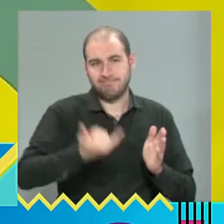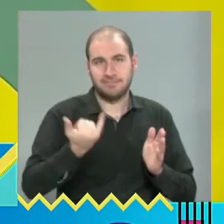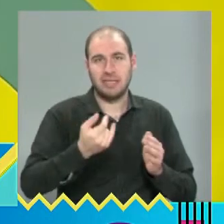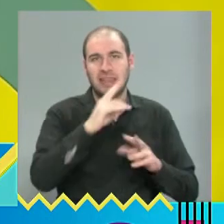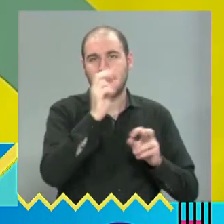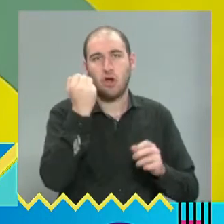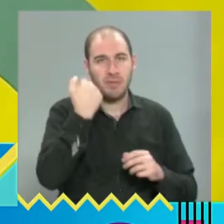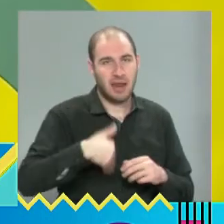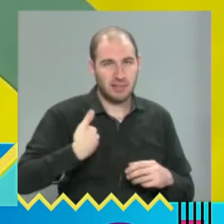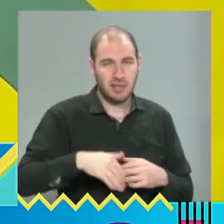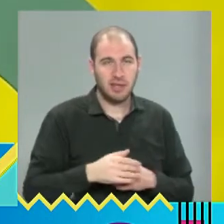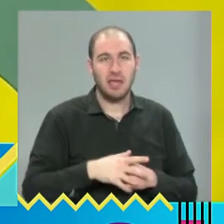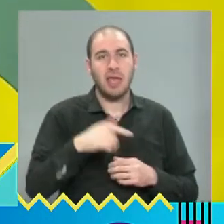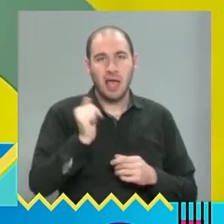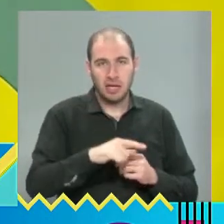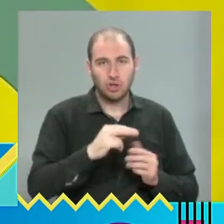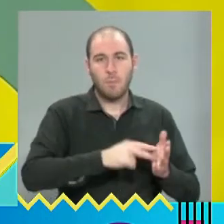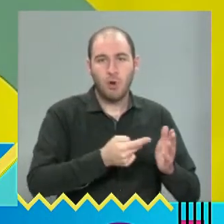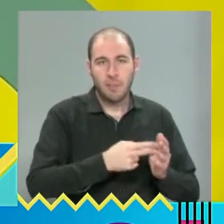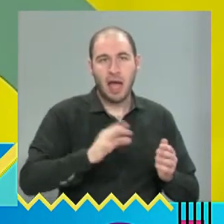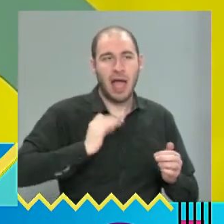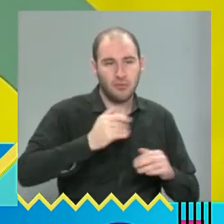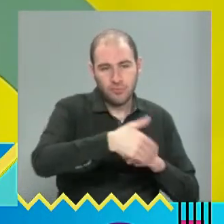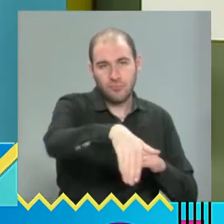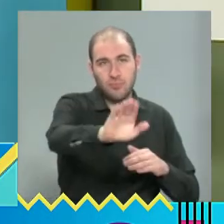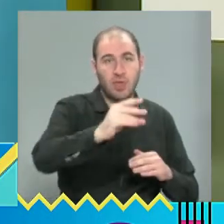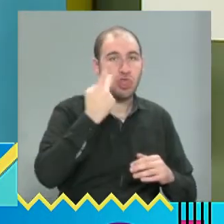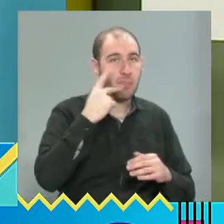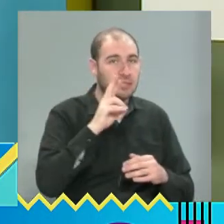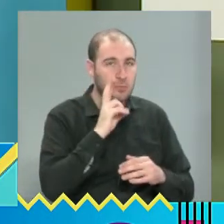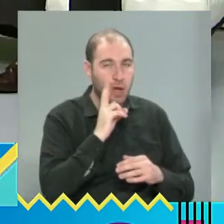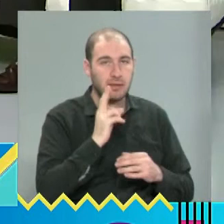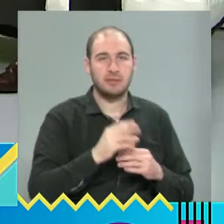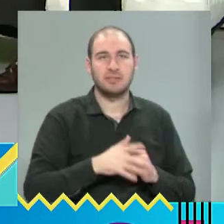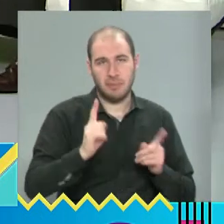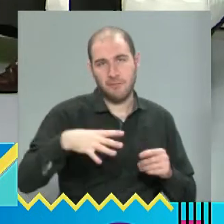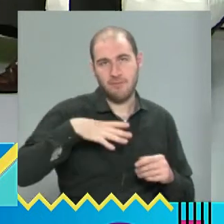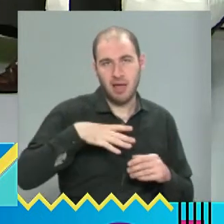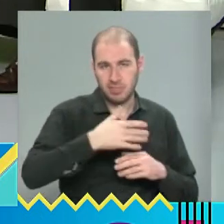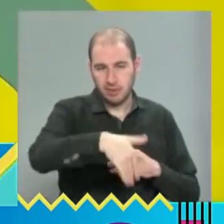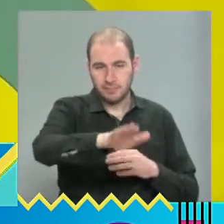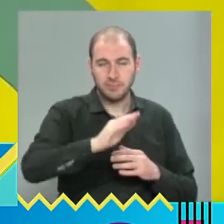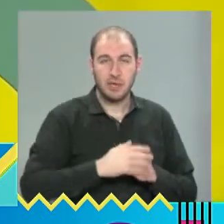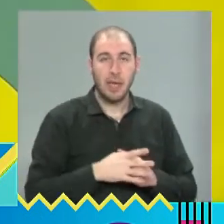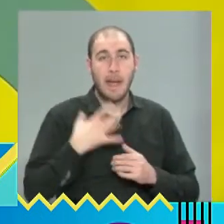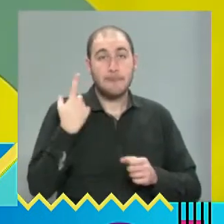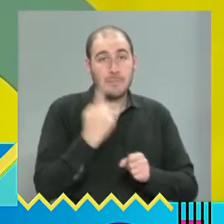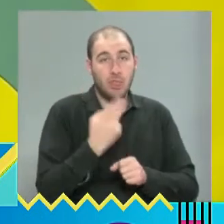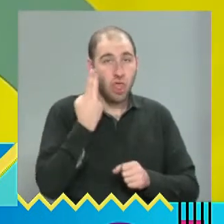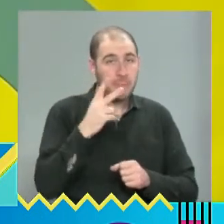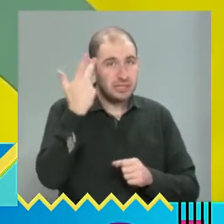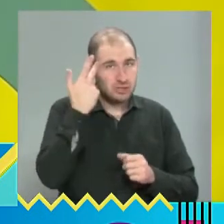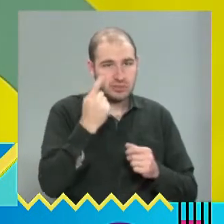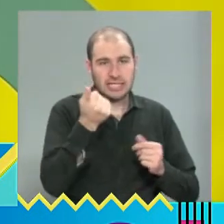economía argentina, ¿sí? Esto va a empezar a ser un problema en los años venideros, 2019 y lo que queda. En principio, 2018